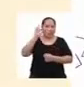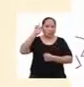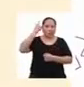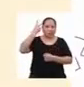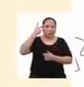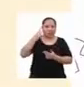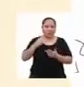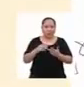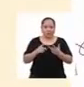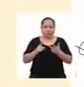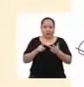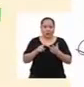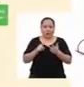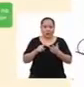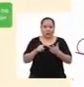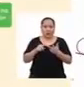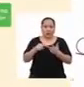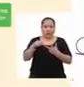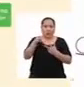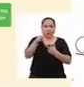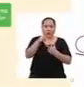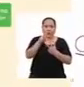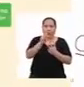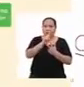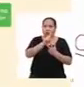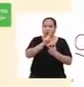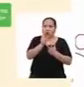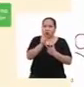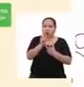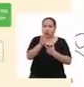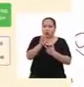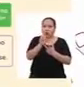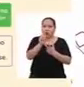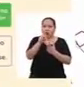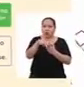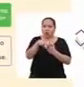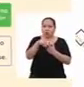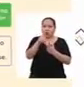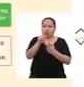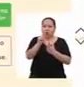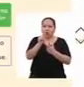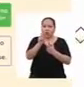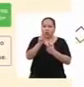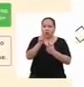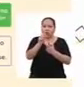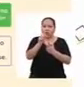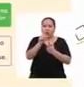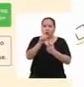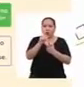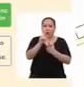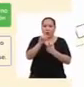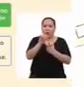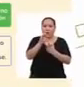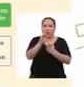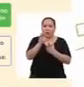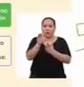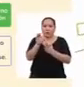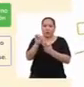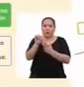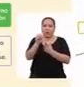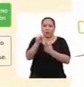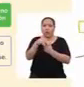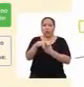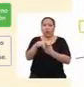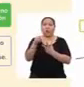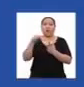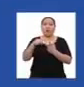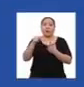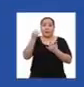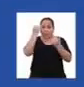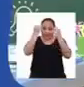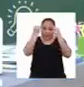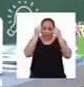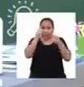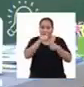confusiones. Y el principio de no contradicción. Las ideas no deben contradecirse entre sí. Creo